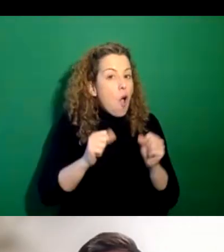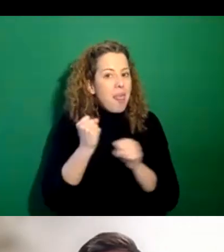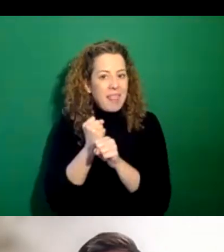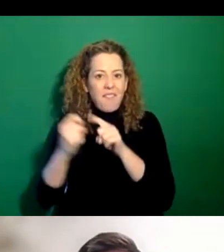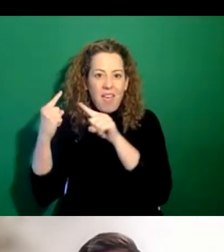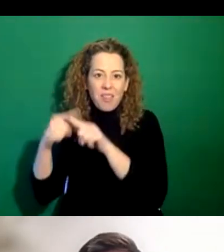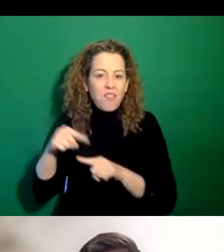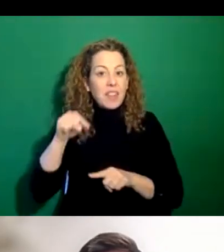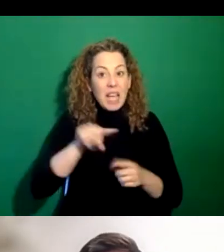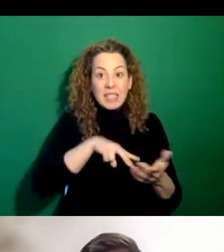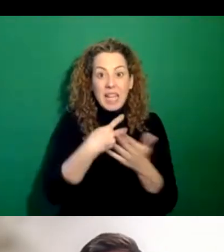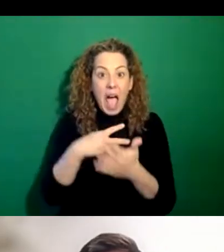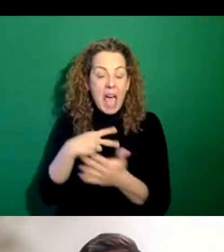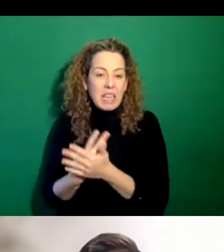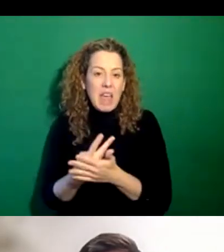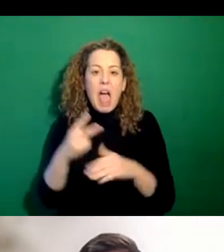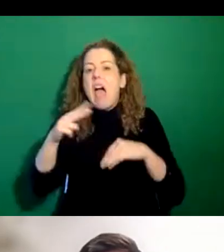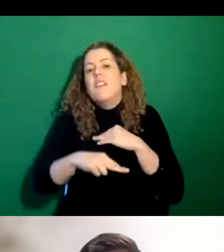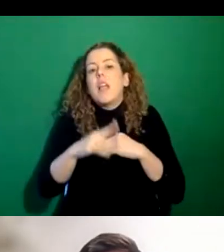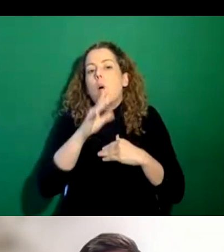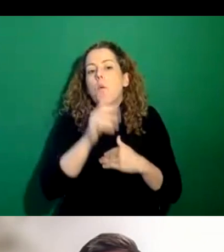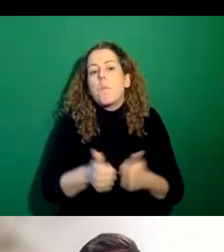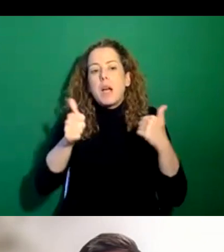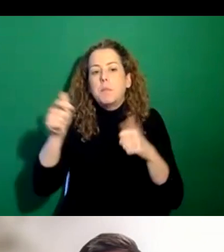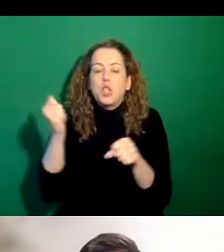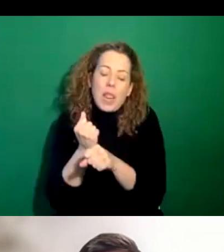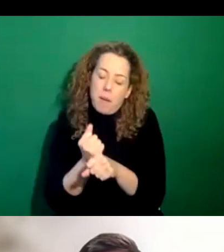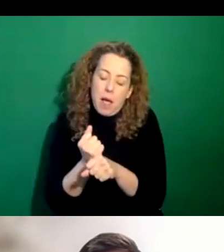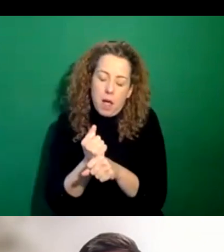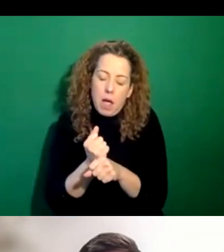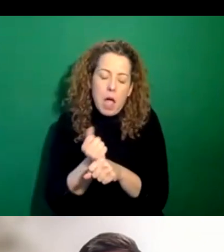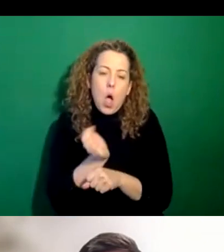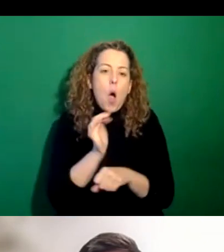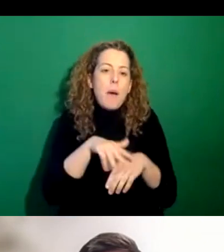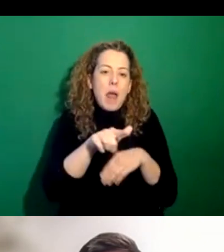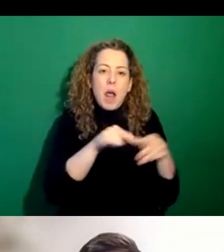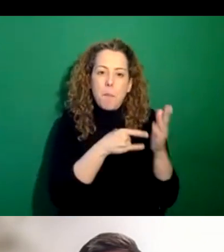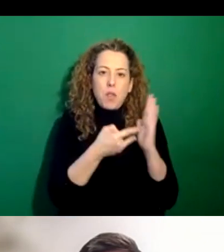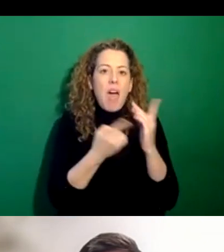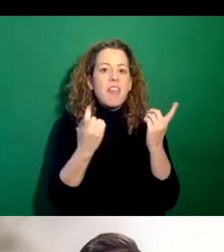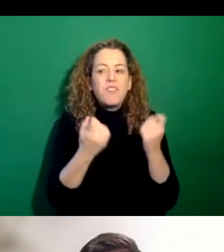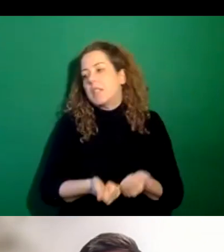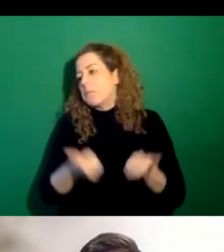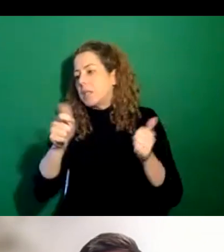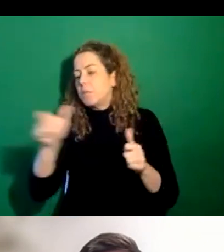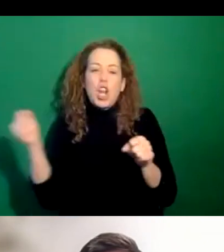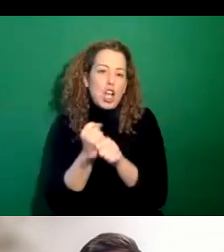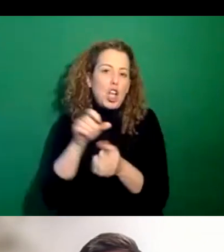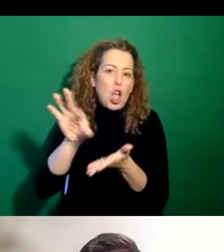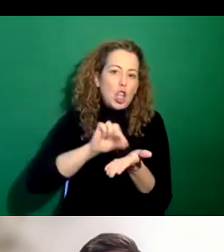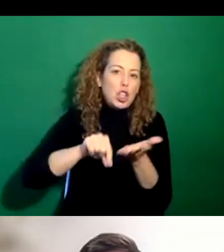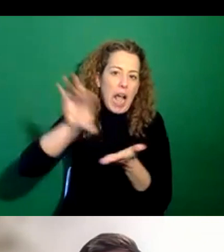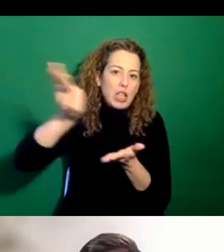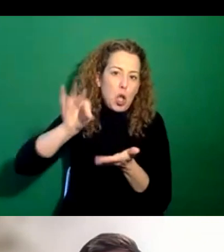En las caídas no las evitas porque haya más personal, ni para este proyecto necesitas